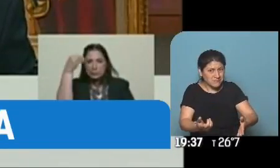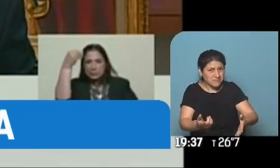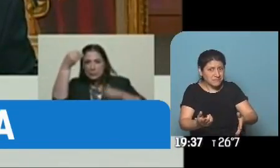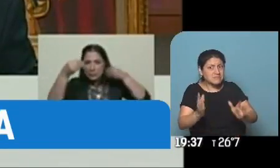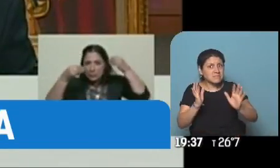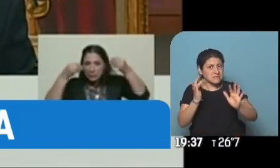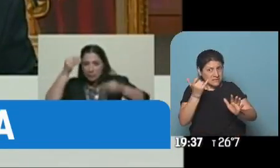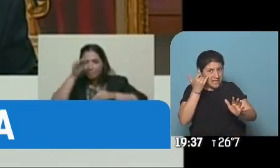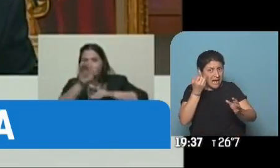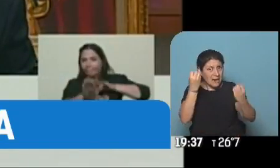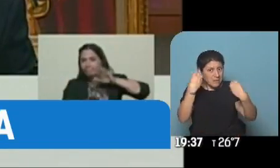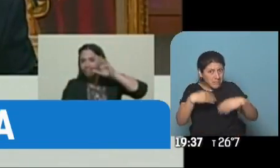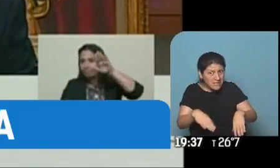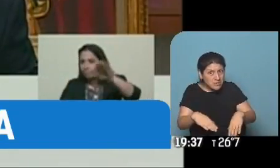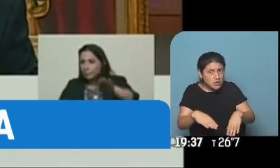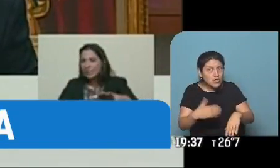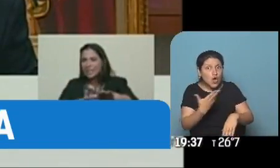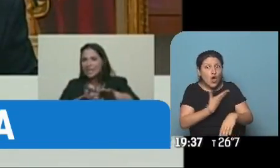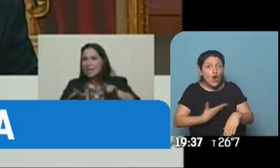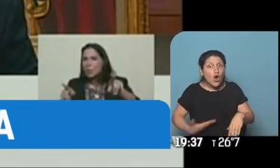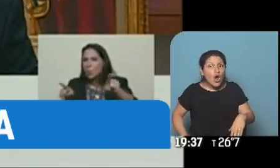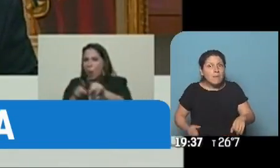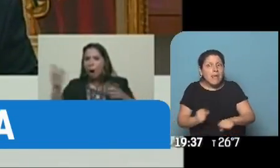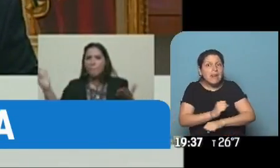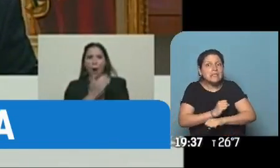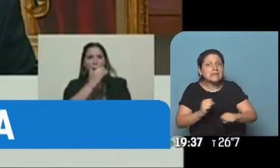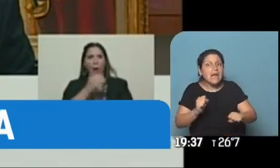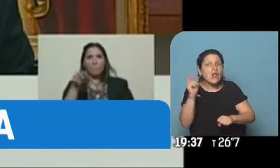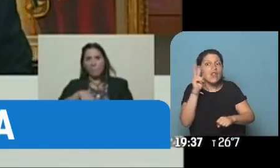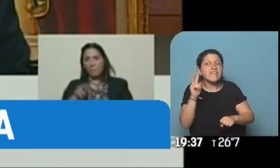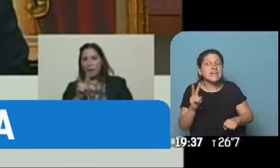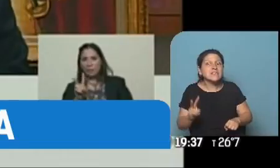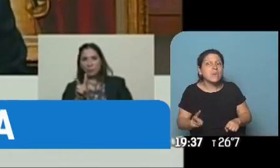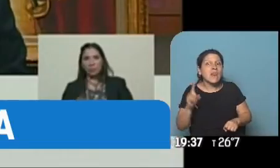Está en marcha un golpe de Estado en Venezuela.